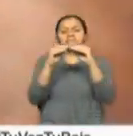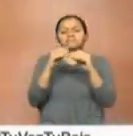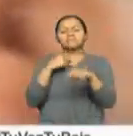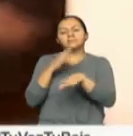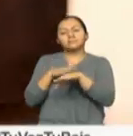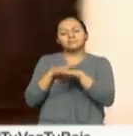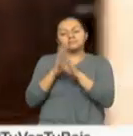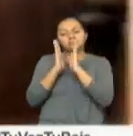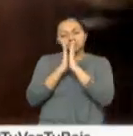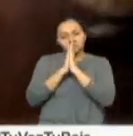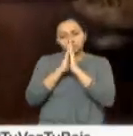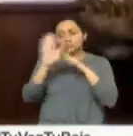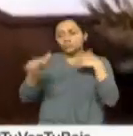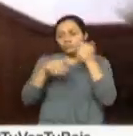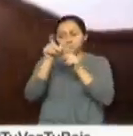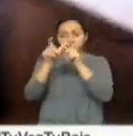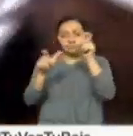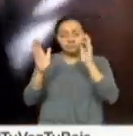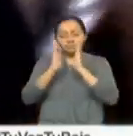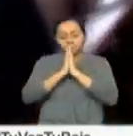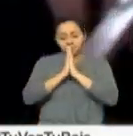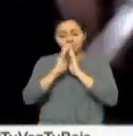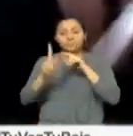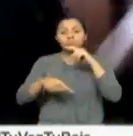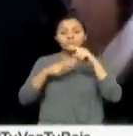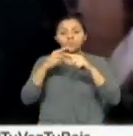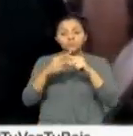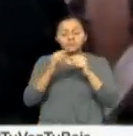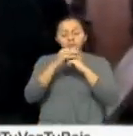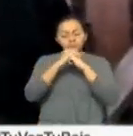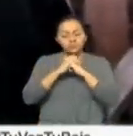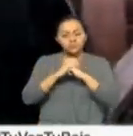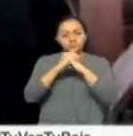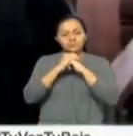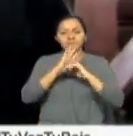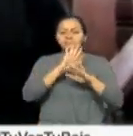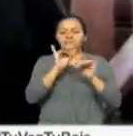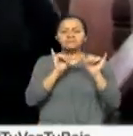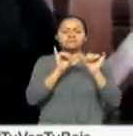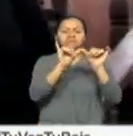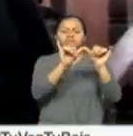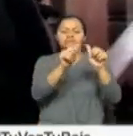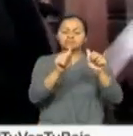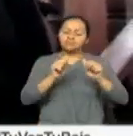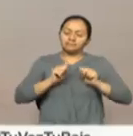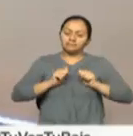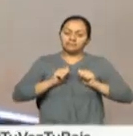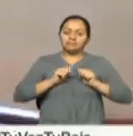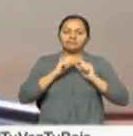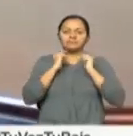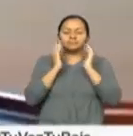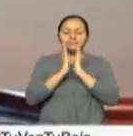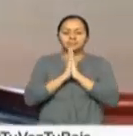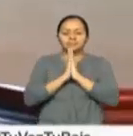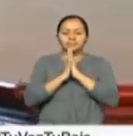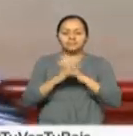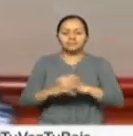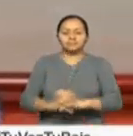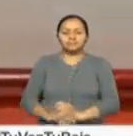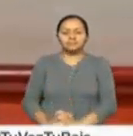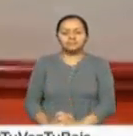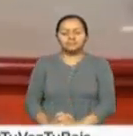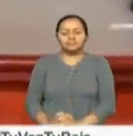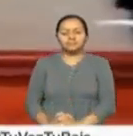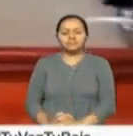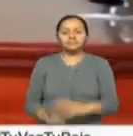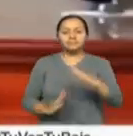pedido a la feligresía en general para que ofrezcan sus oraciones por el eterno descanso de Monseñor Luis Alberto Luna Tobar. Paz